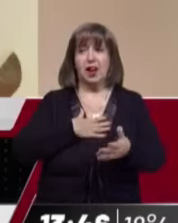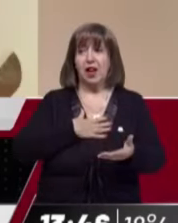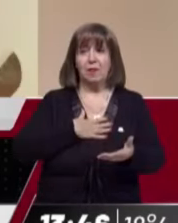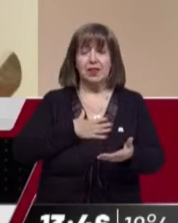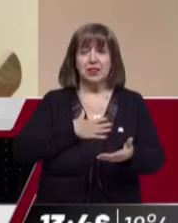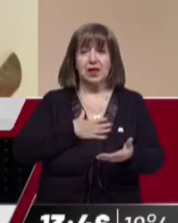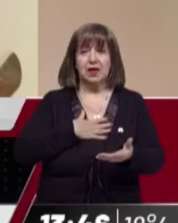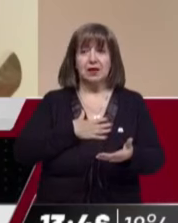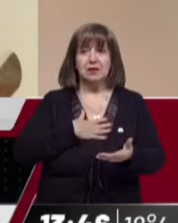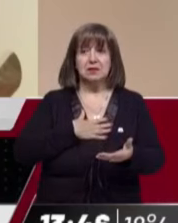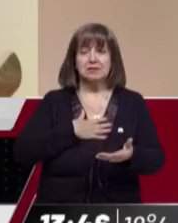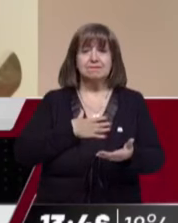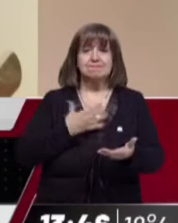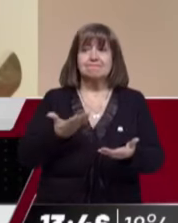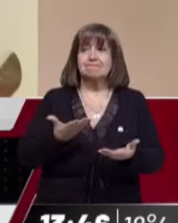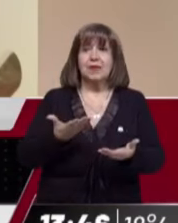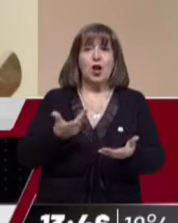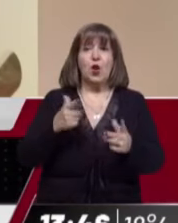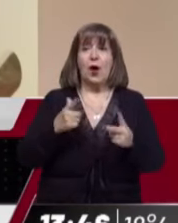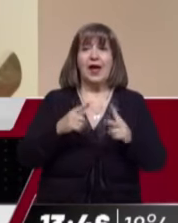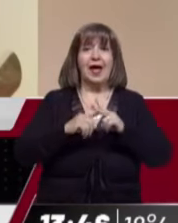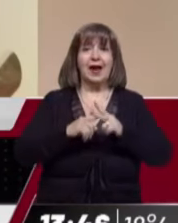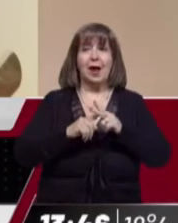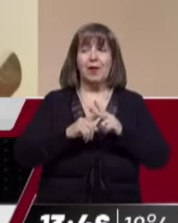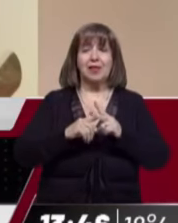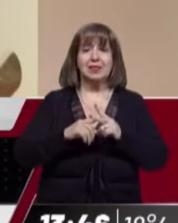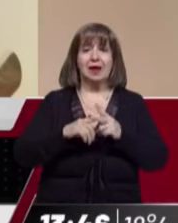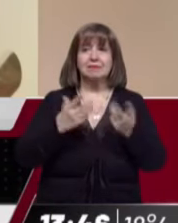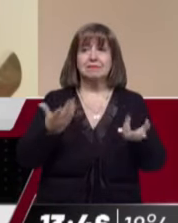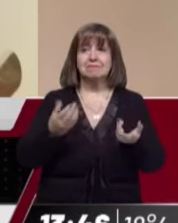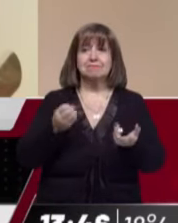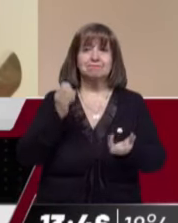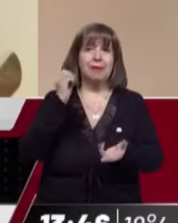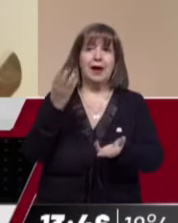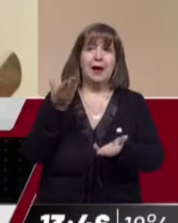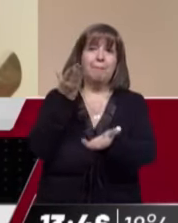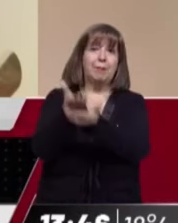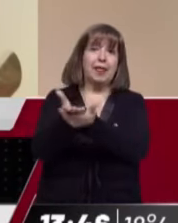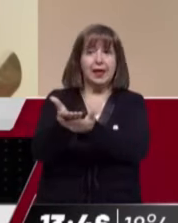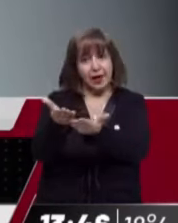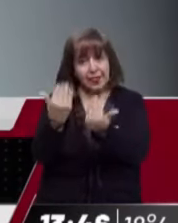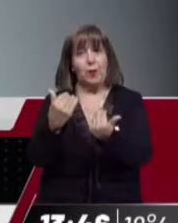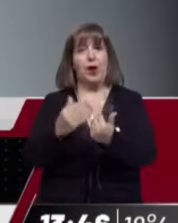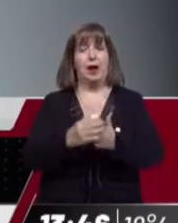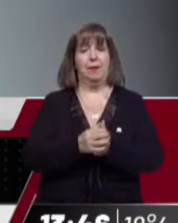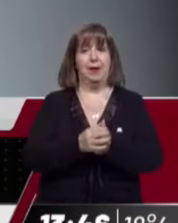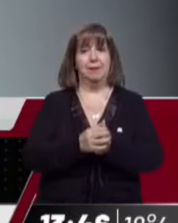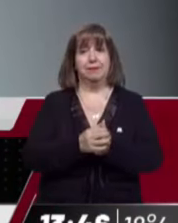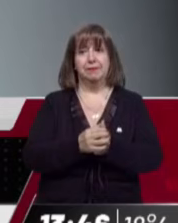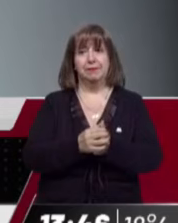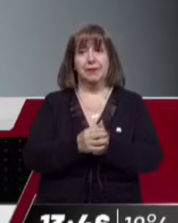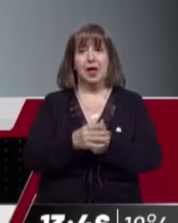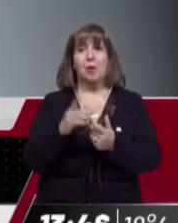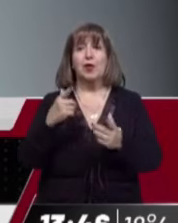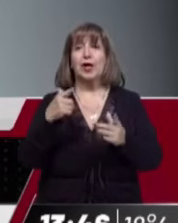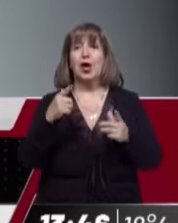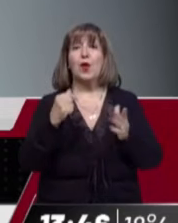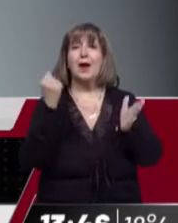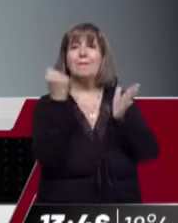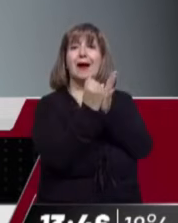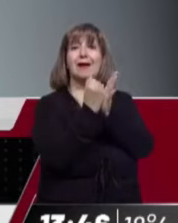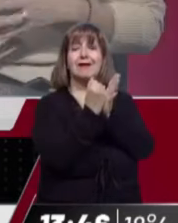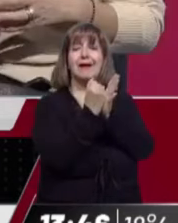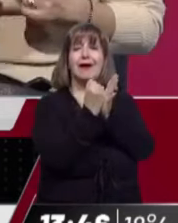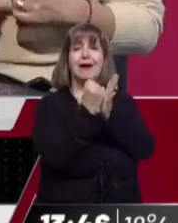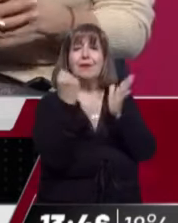legalmente no tienen una herramienta eh Como para reclamarlas porque no pueden generar una marca permanente en las